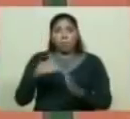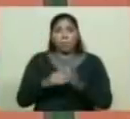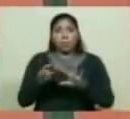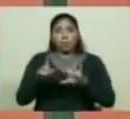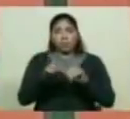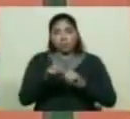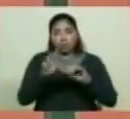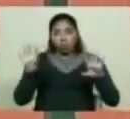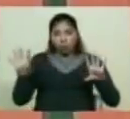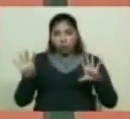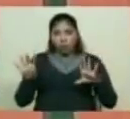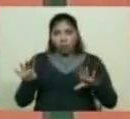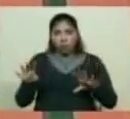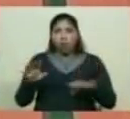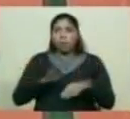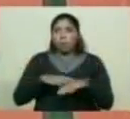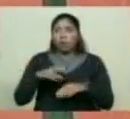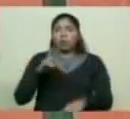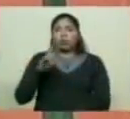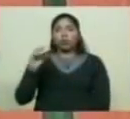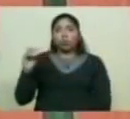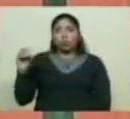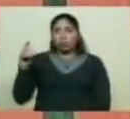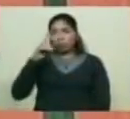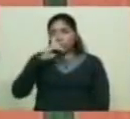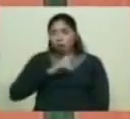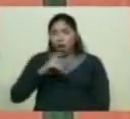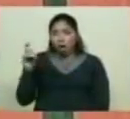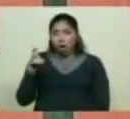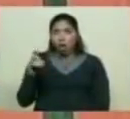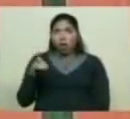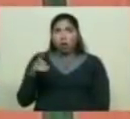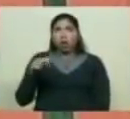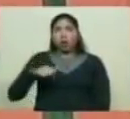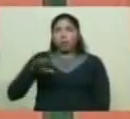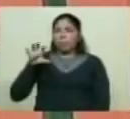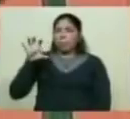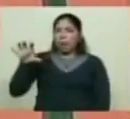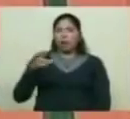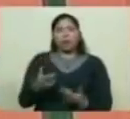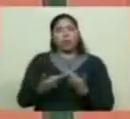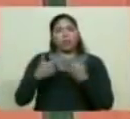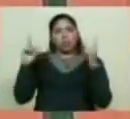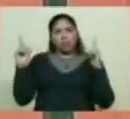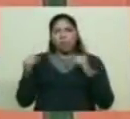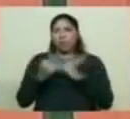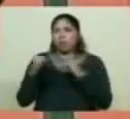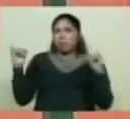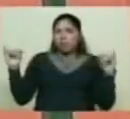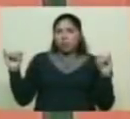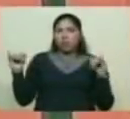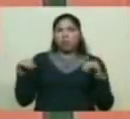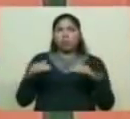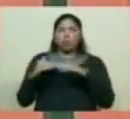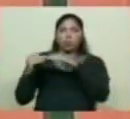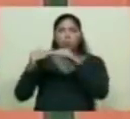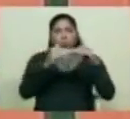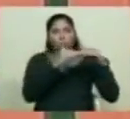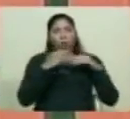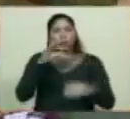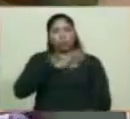años siendo un país libre independiente y construyendo una sociedad de iguales nuestro socialismo